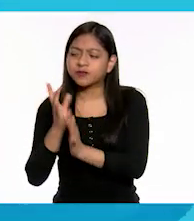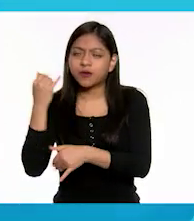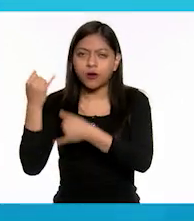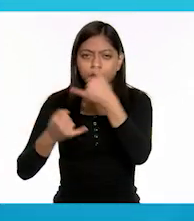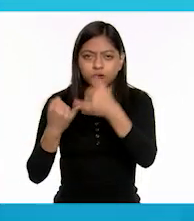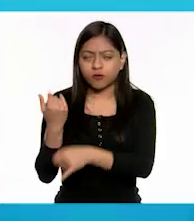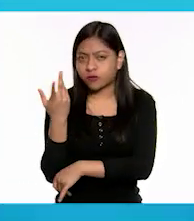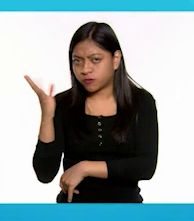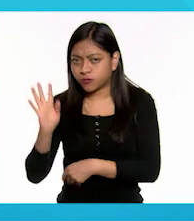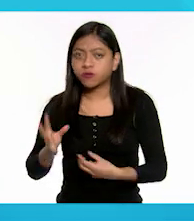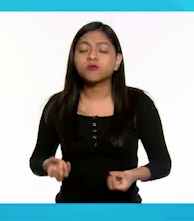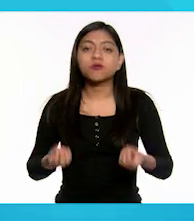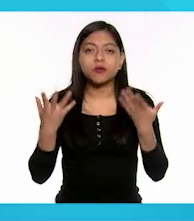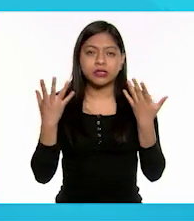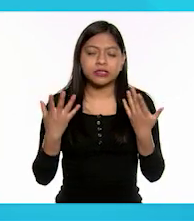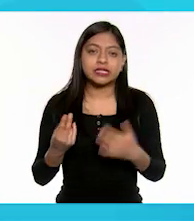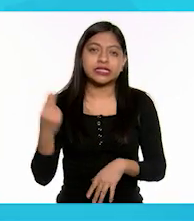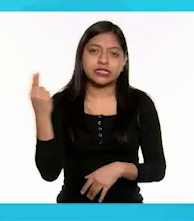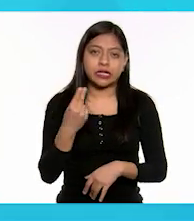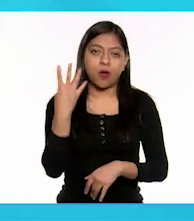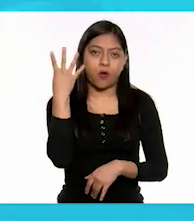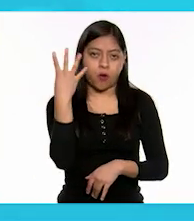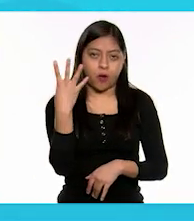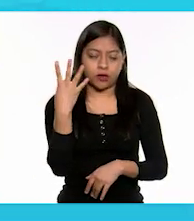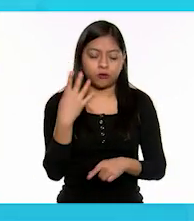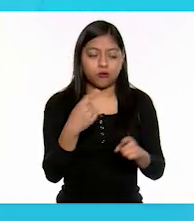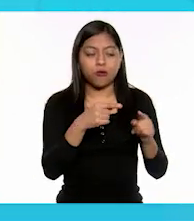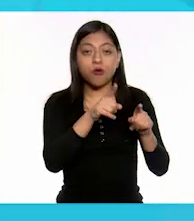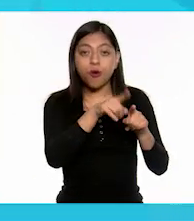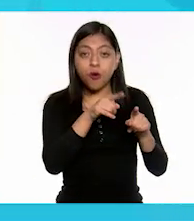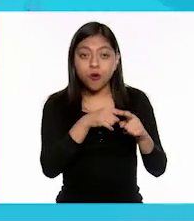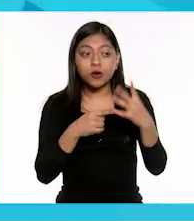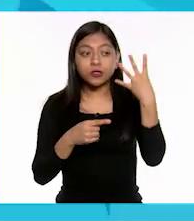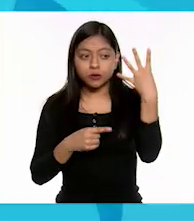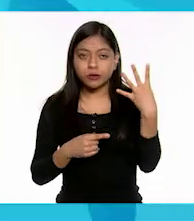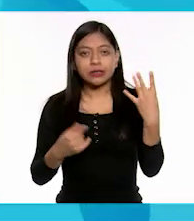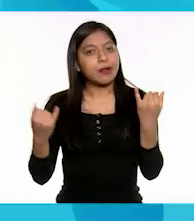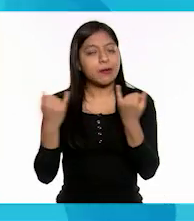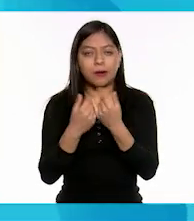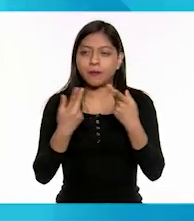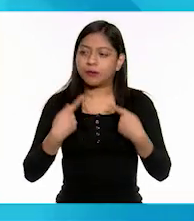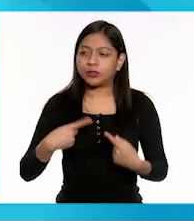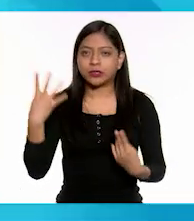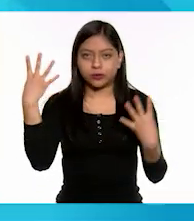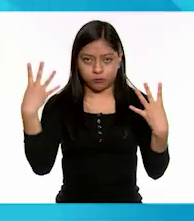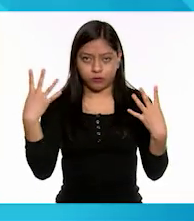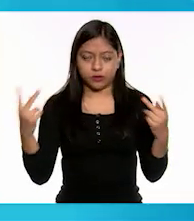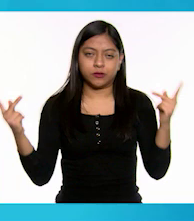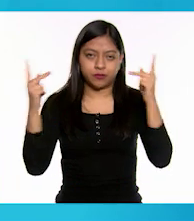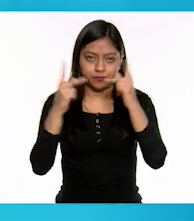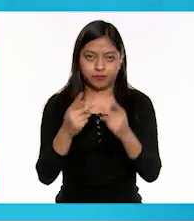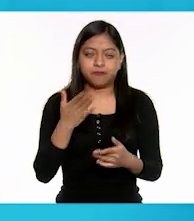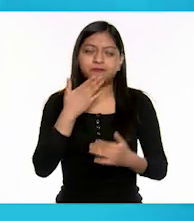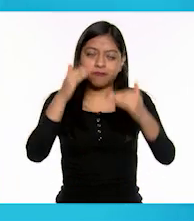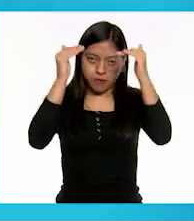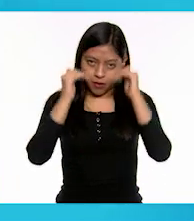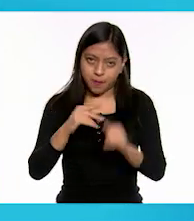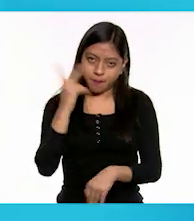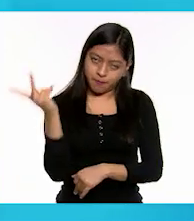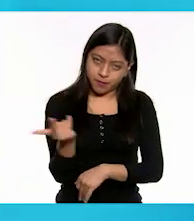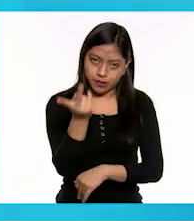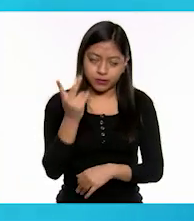ser estaban cuatro jugadores uno por cada color de maíz excelente siguiente pregunta